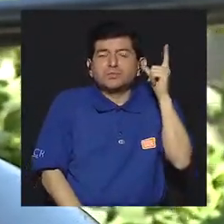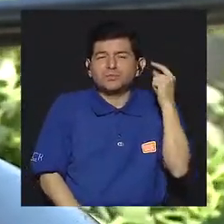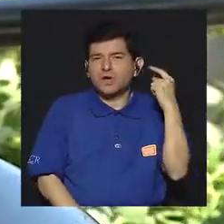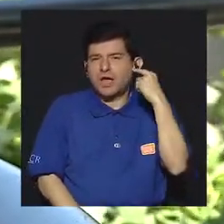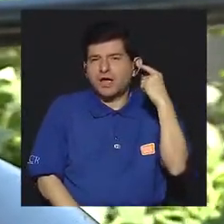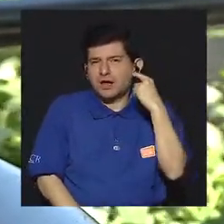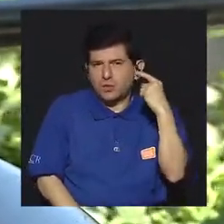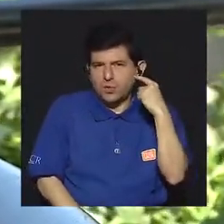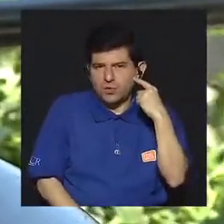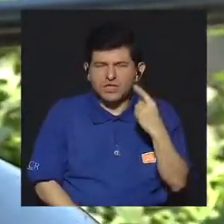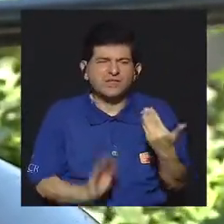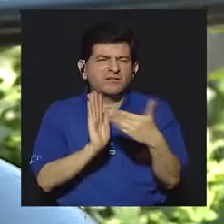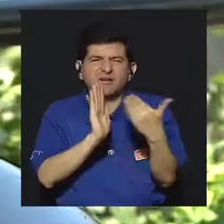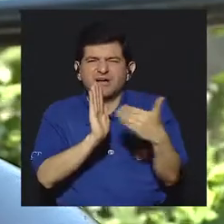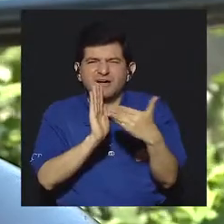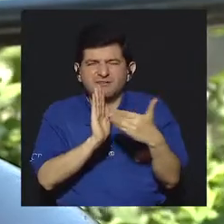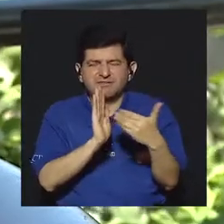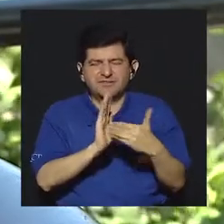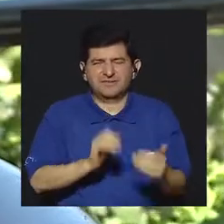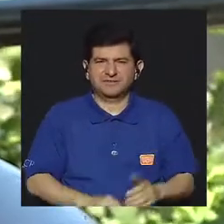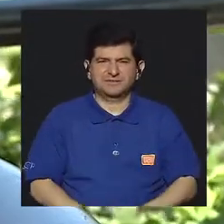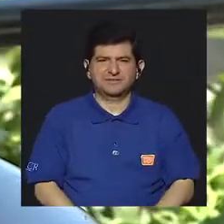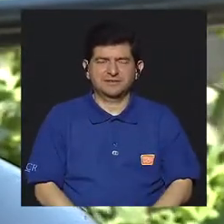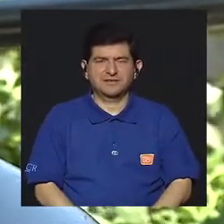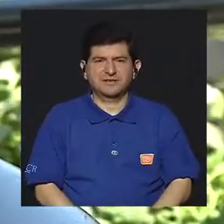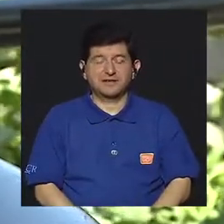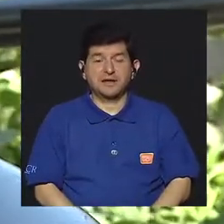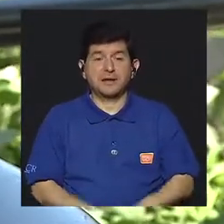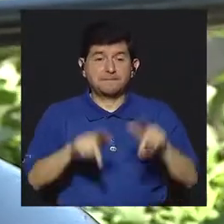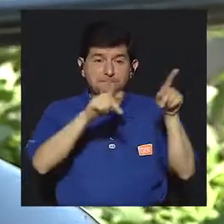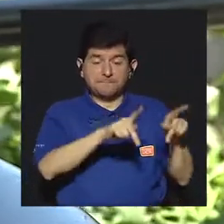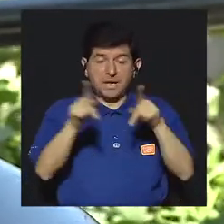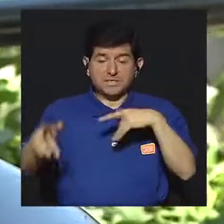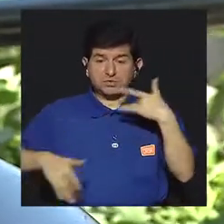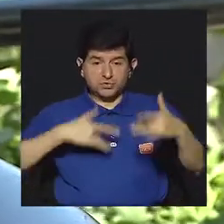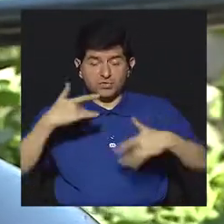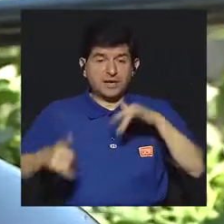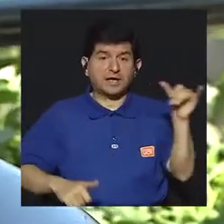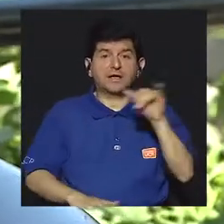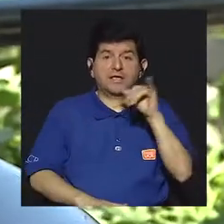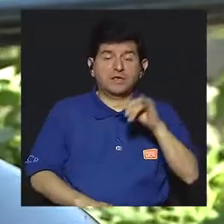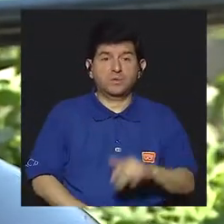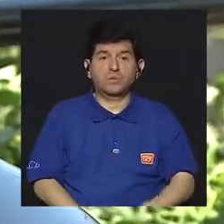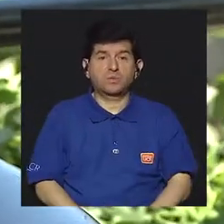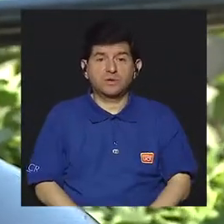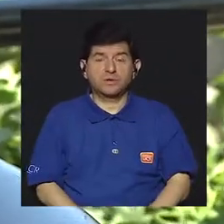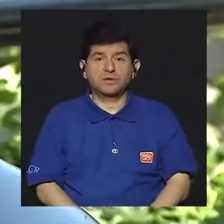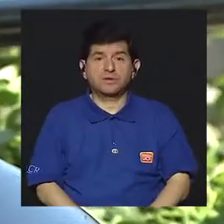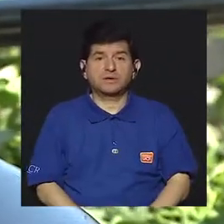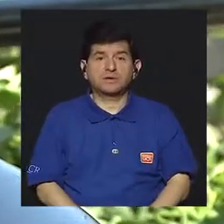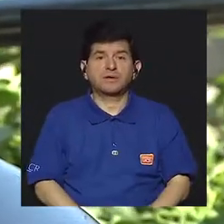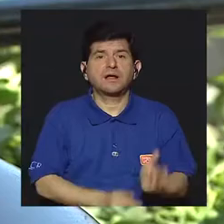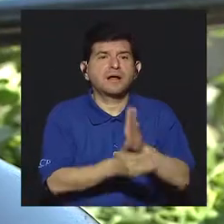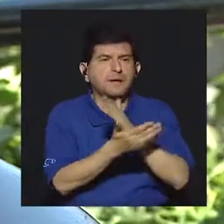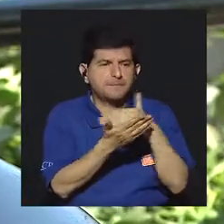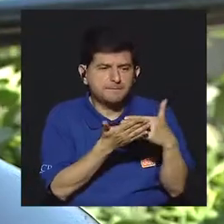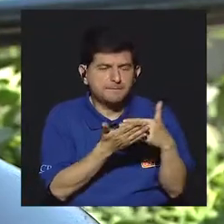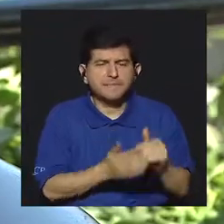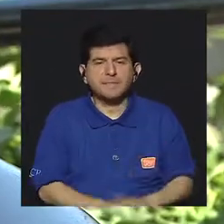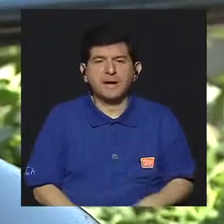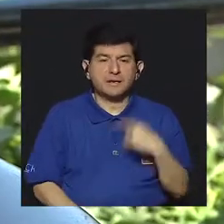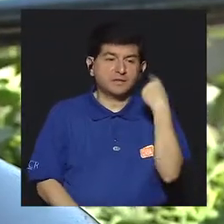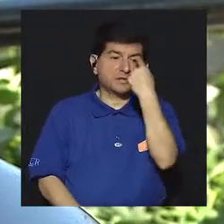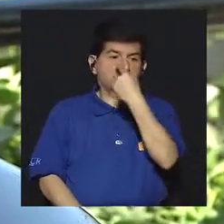en los oídos, esas campanitas molestas o grillitos que los pacientes perciben. También la parte